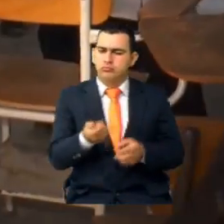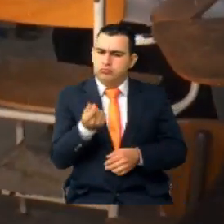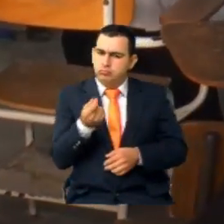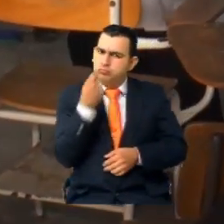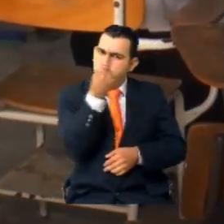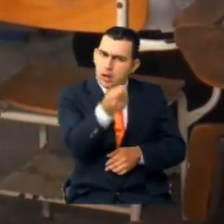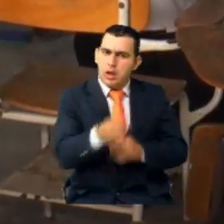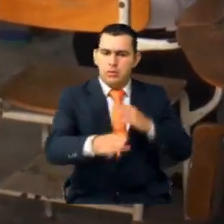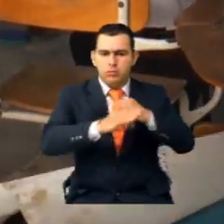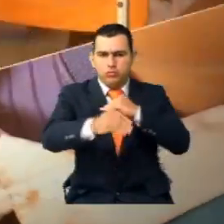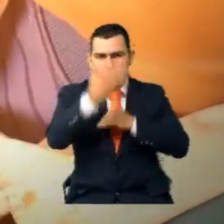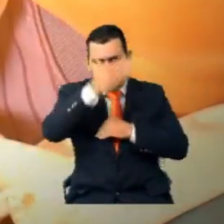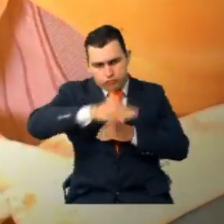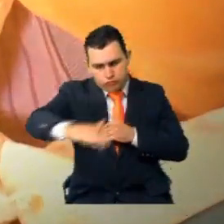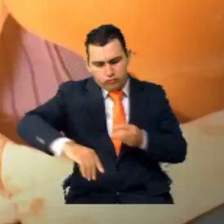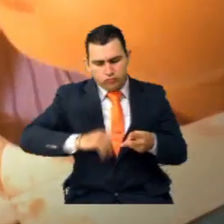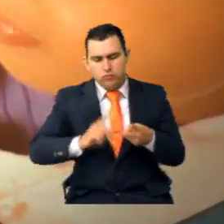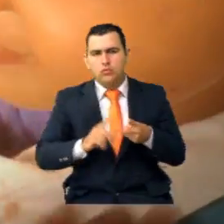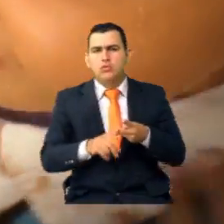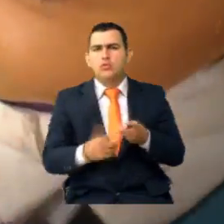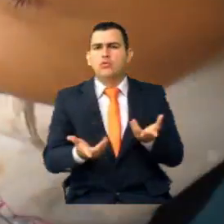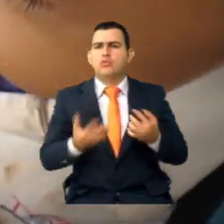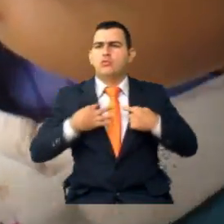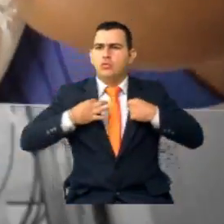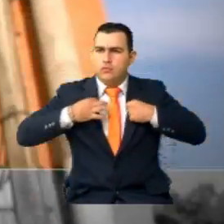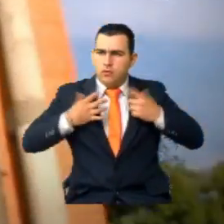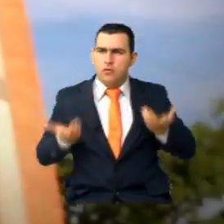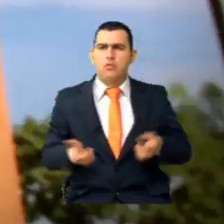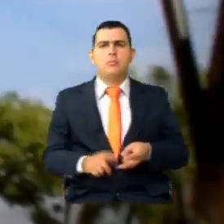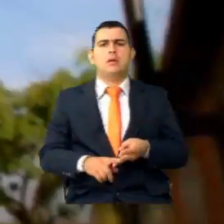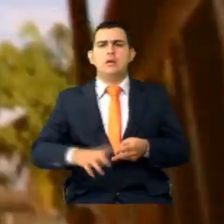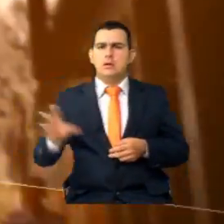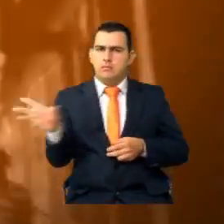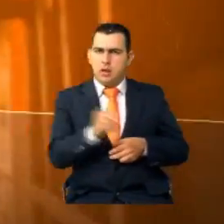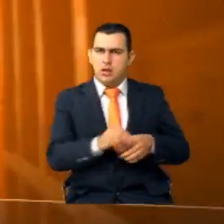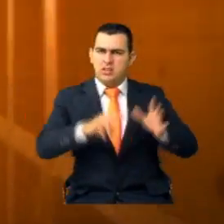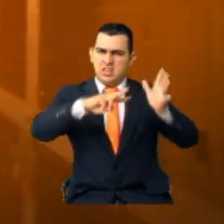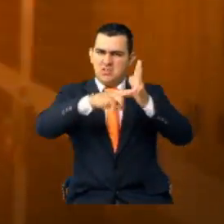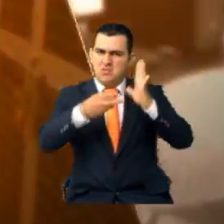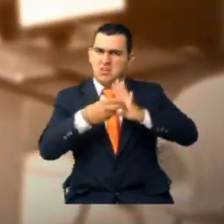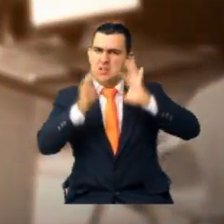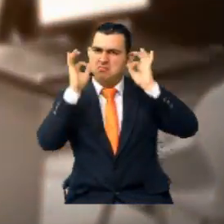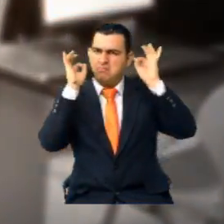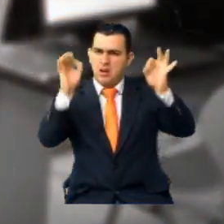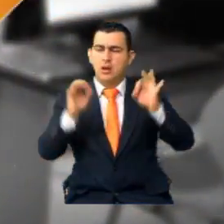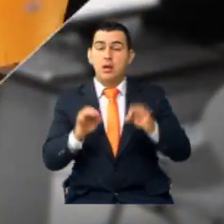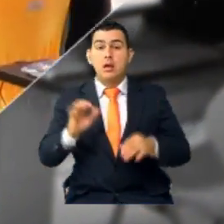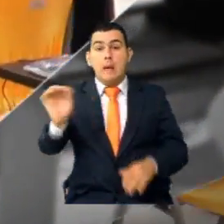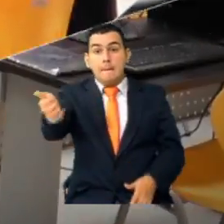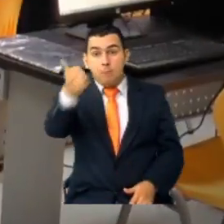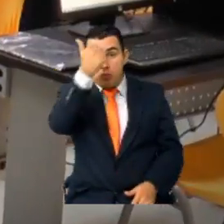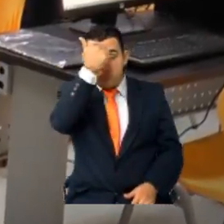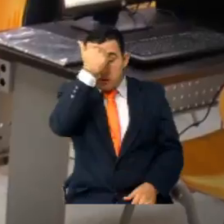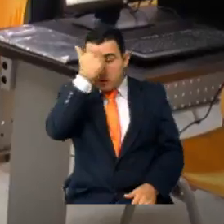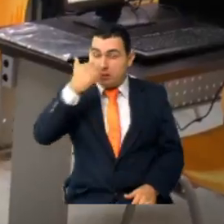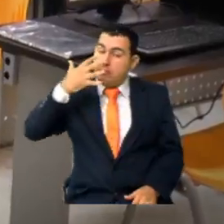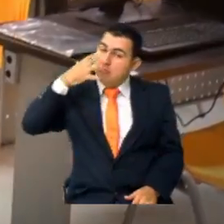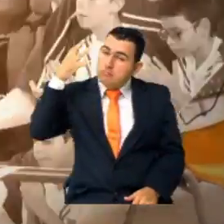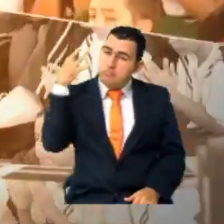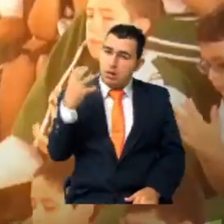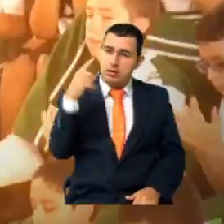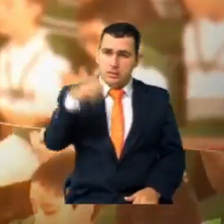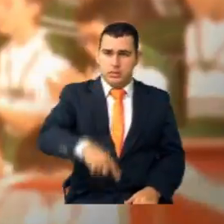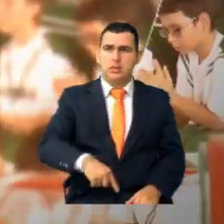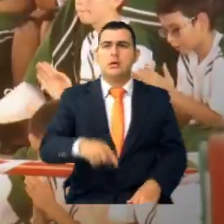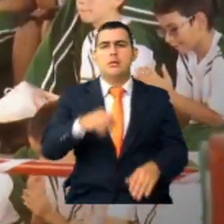alimentación, entregas de útiles y uniformes, mejoramiento de estructuras y tecnología de punta han sido fundamentales para el desarrollo de la educación.